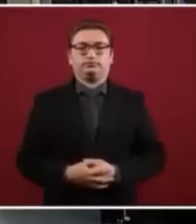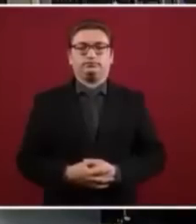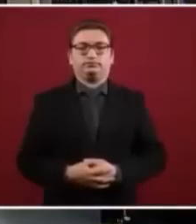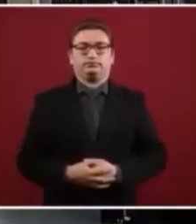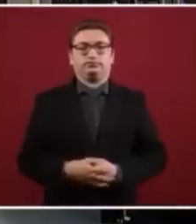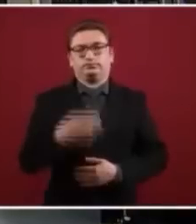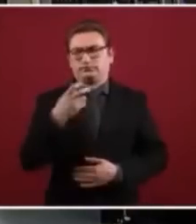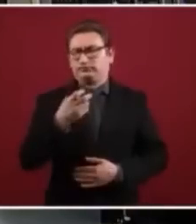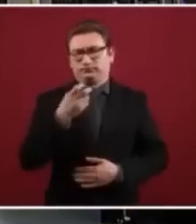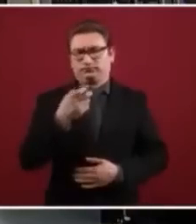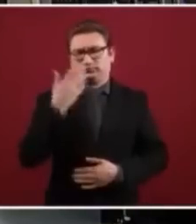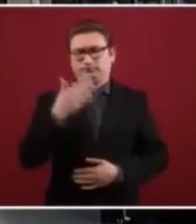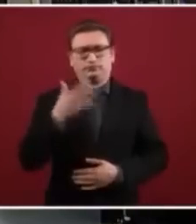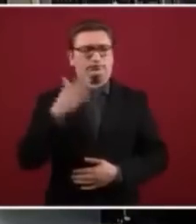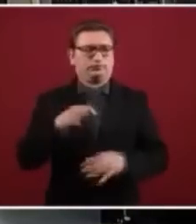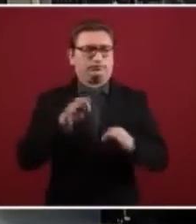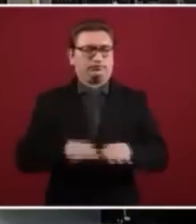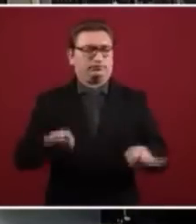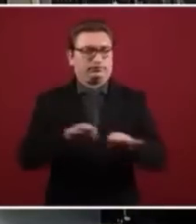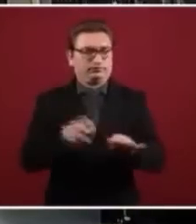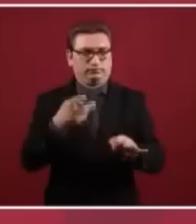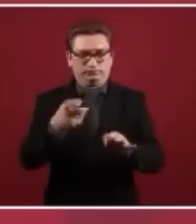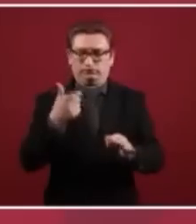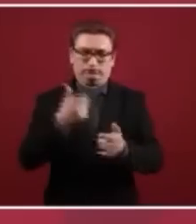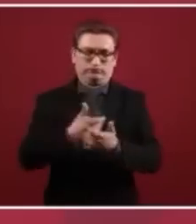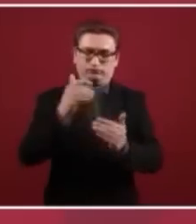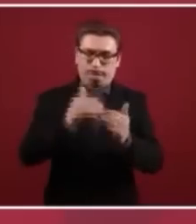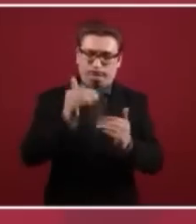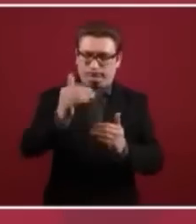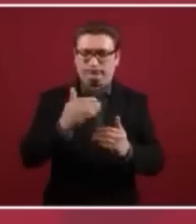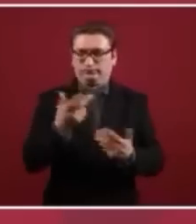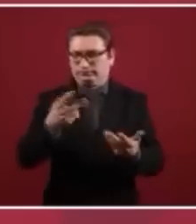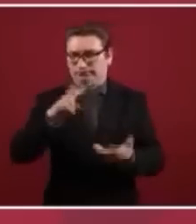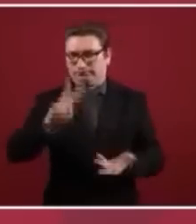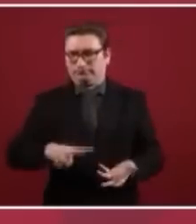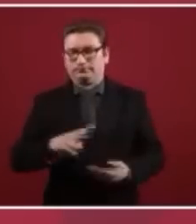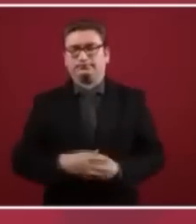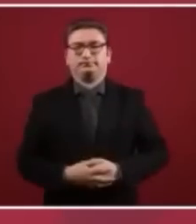ese es el aumento en términos reales. Es